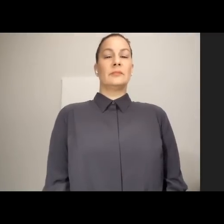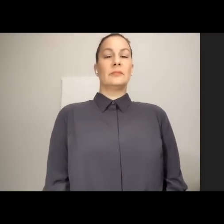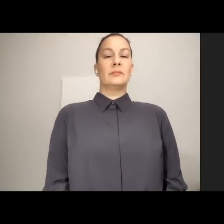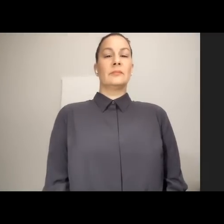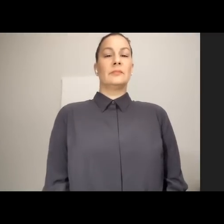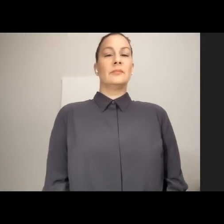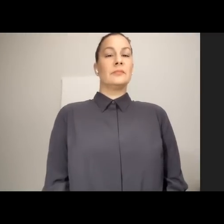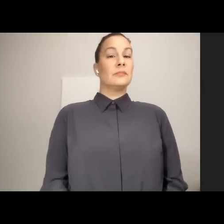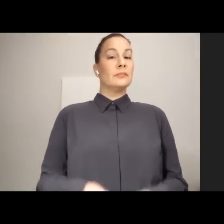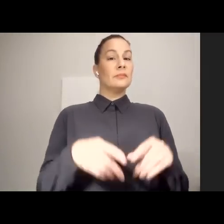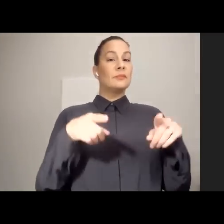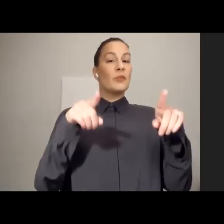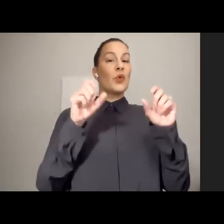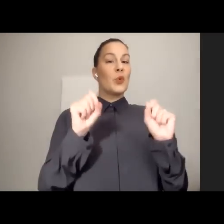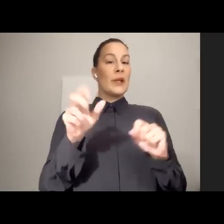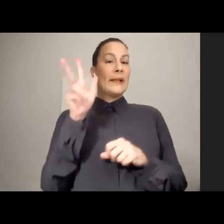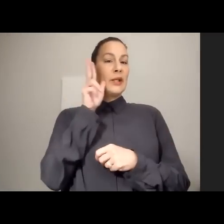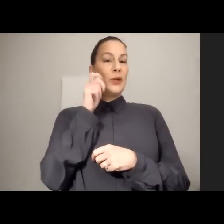So you guys can actually hear me.